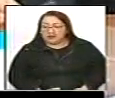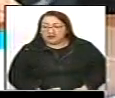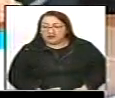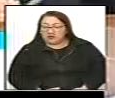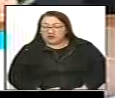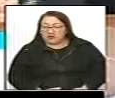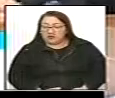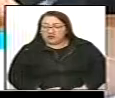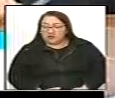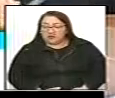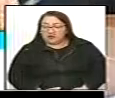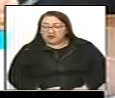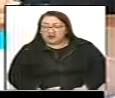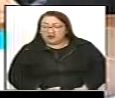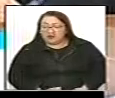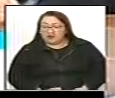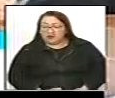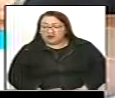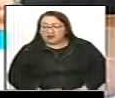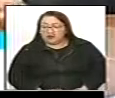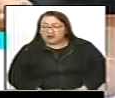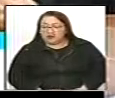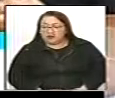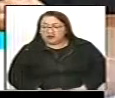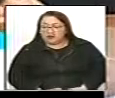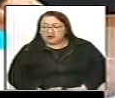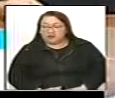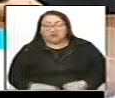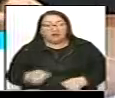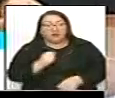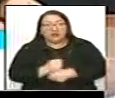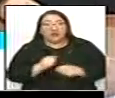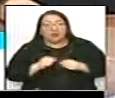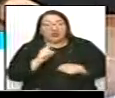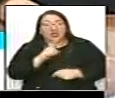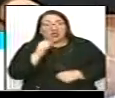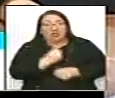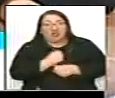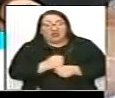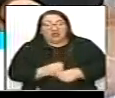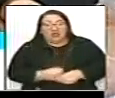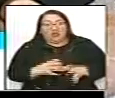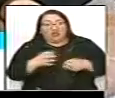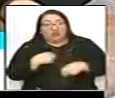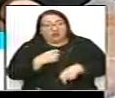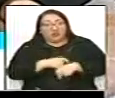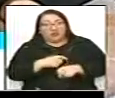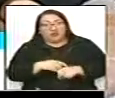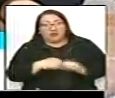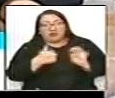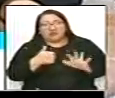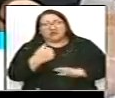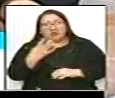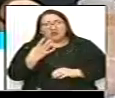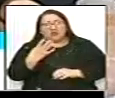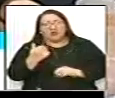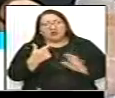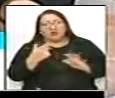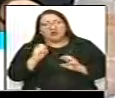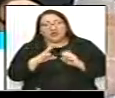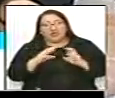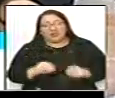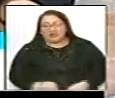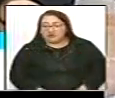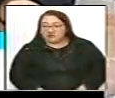zona. Va a ser unos trabajos de manera continua, ya que cada trabajo toma un tiempo de 64 a 70